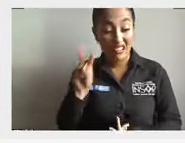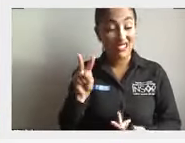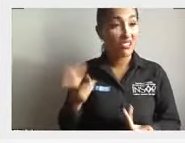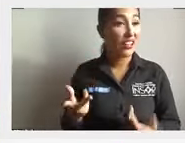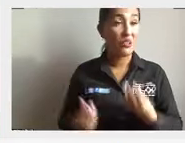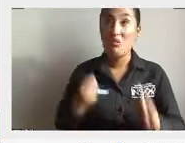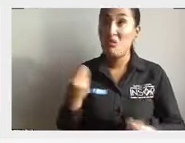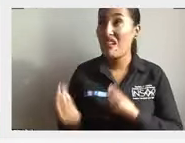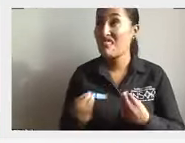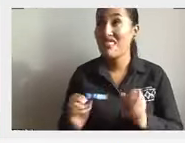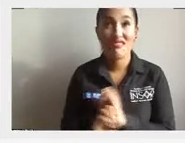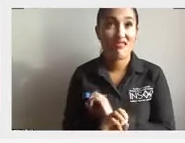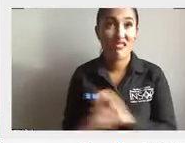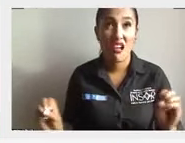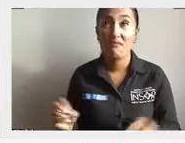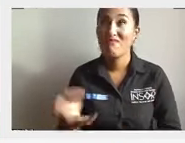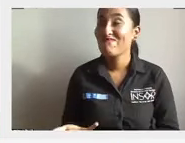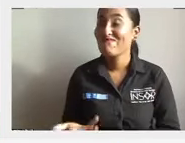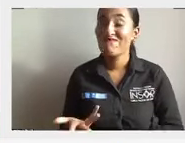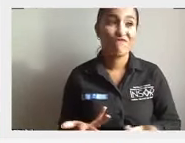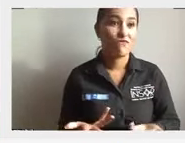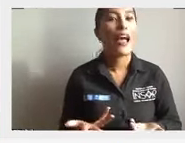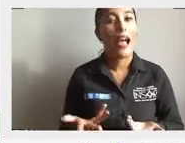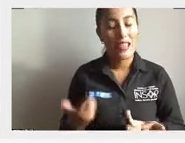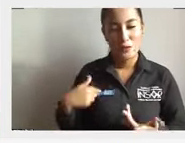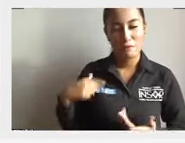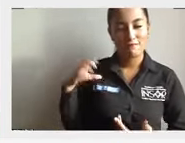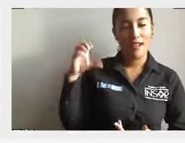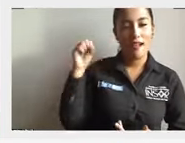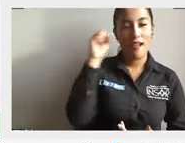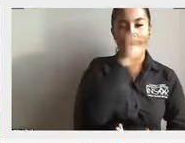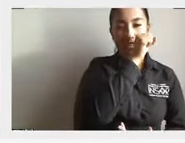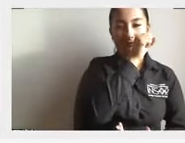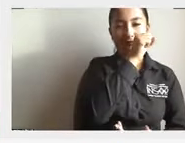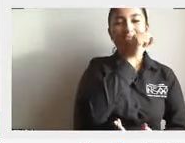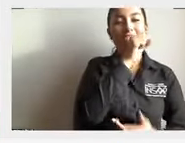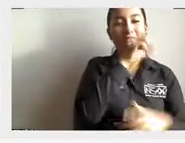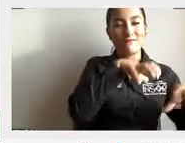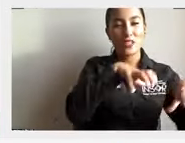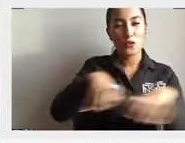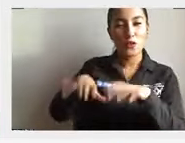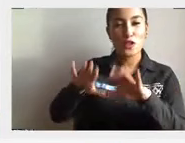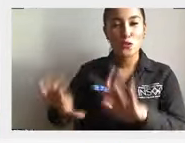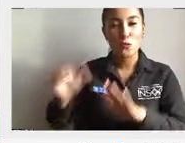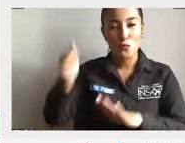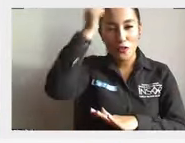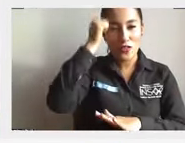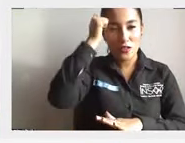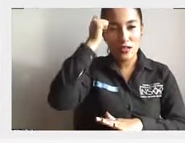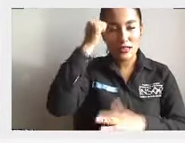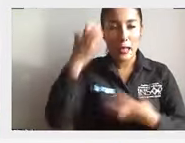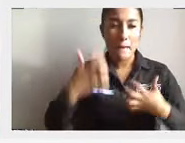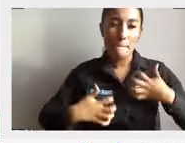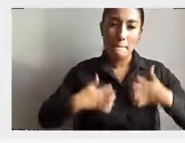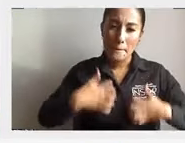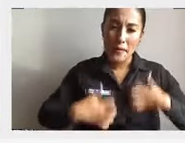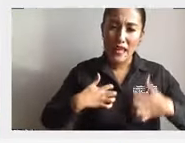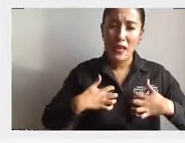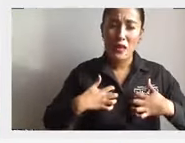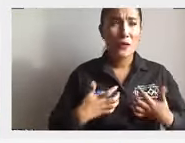poco lo que uno percibe en el ejercicio, es como miedo. O sea, cómo le digo a esa mamá, cómo la